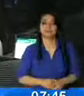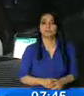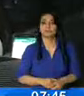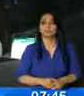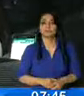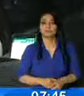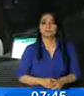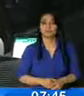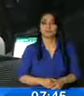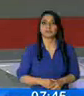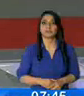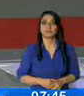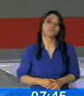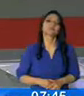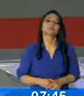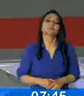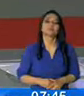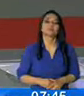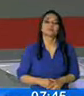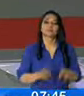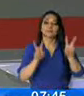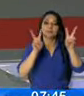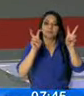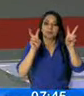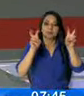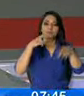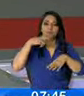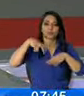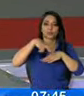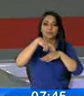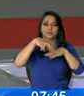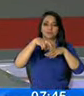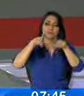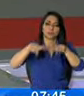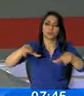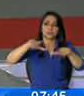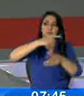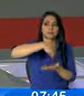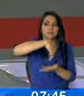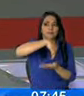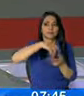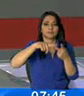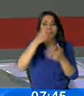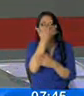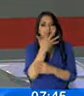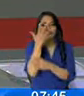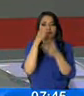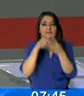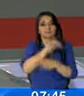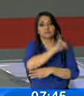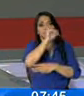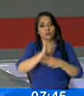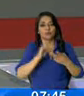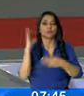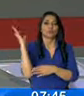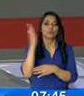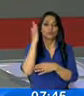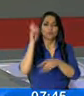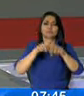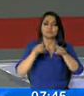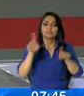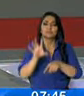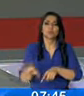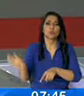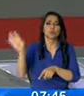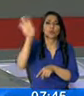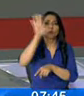Priscila cadena y hablando de esto mismo en los establecimientos turísticos de Villa Esmeralda Z imbabura tunguragua y otras provincias se ha confirmado